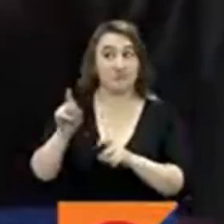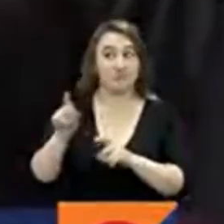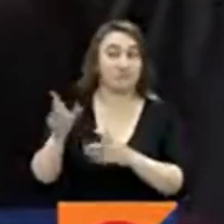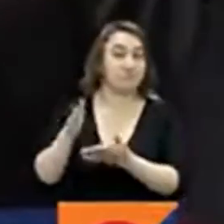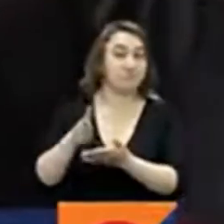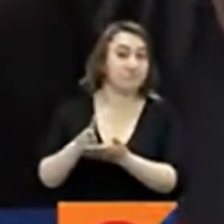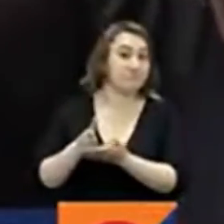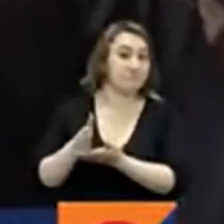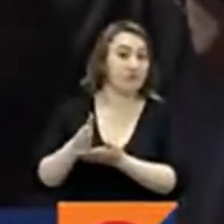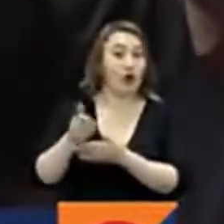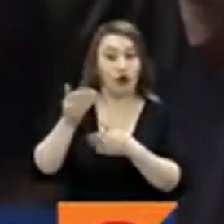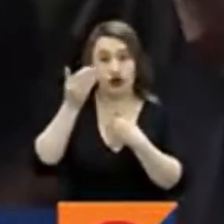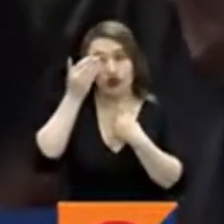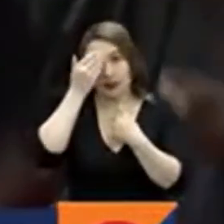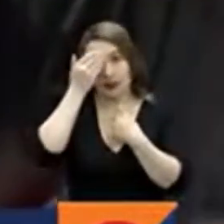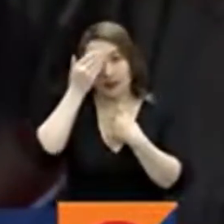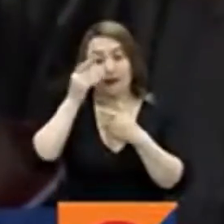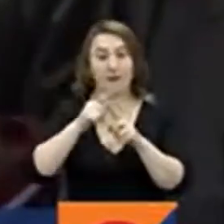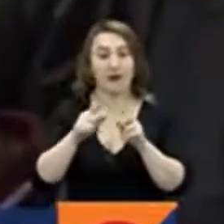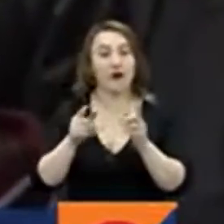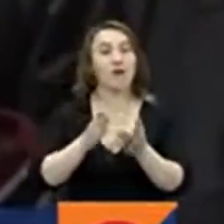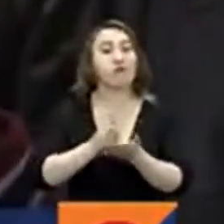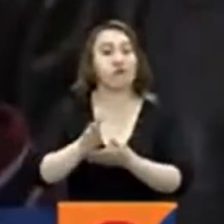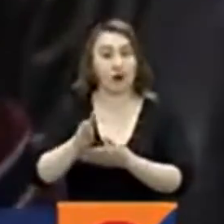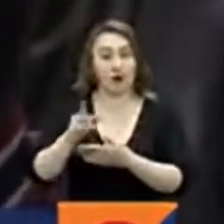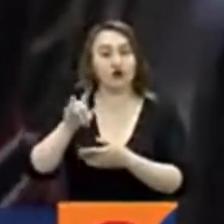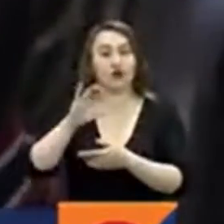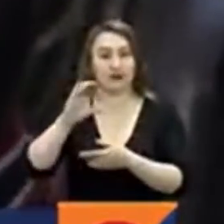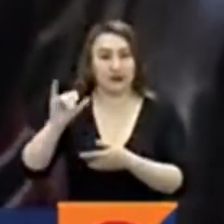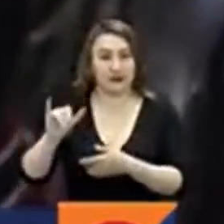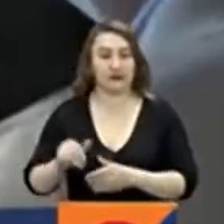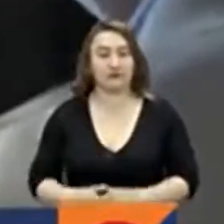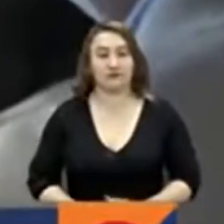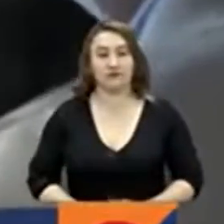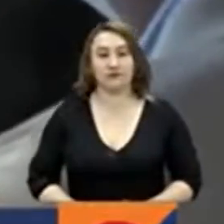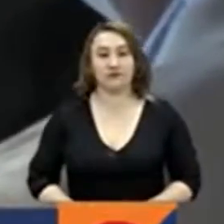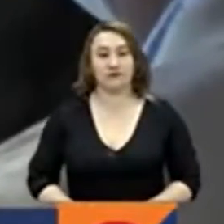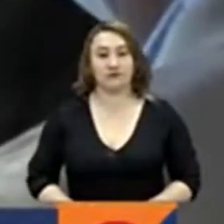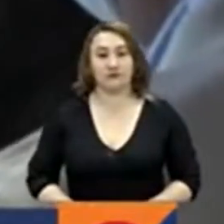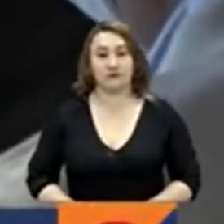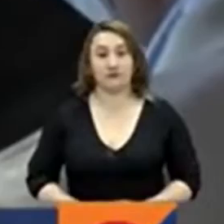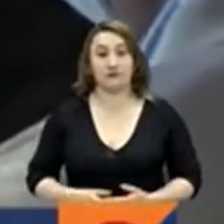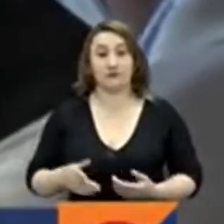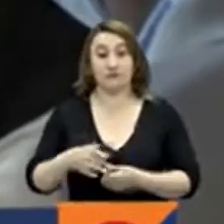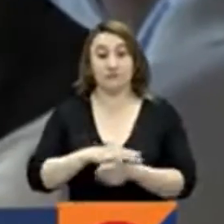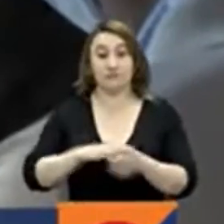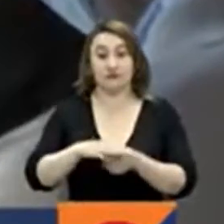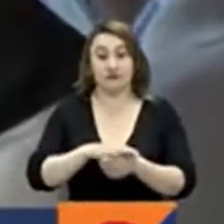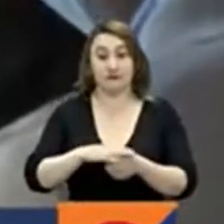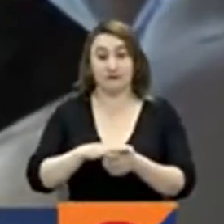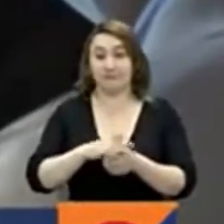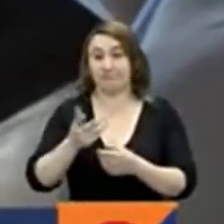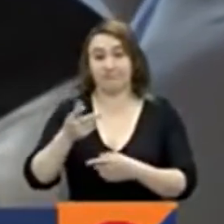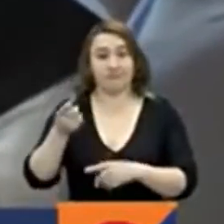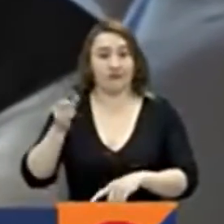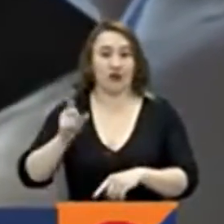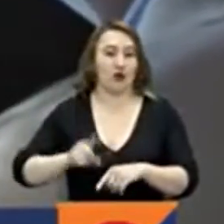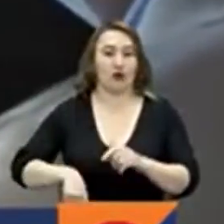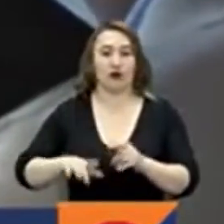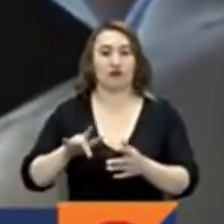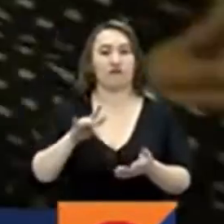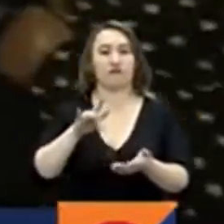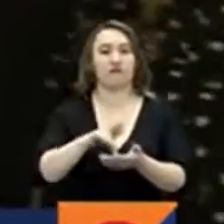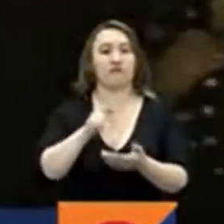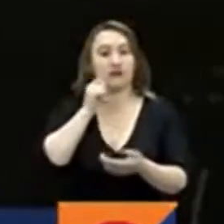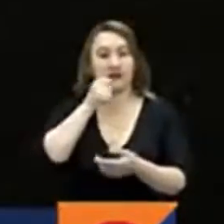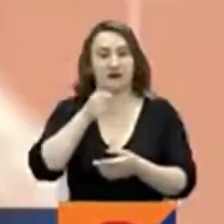y está consciente, pero permanece en la unidad de cuidados intensivos. Esta situación, por supuesto, le impedirá ir a la instalación del Congreso